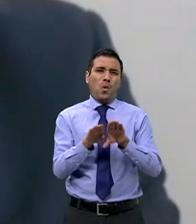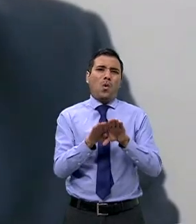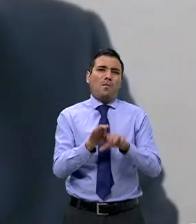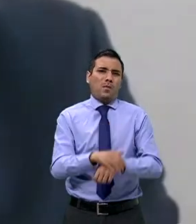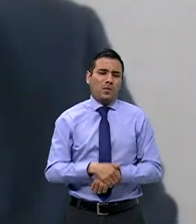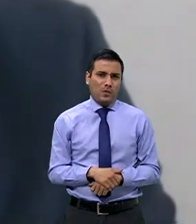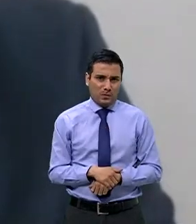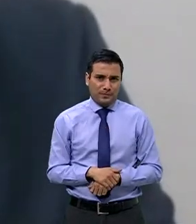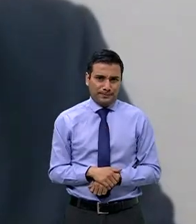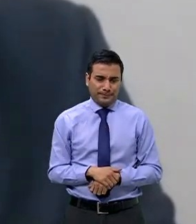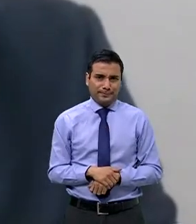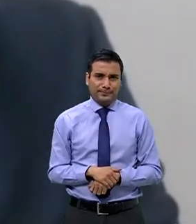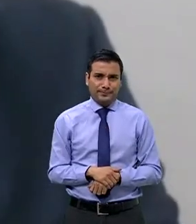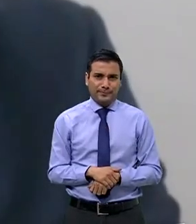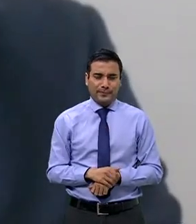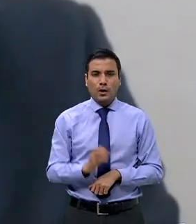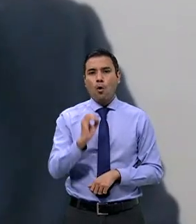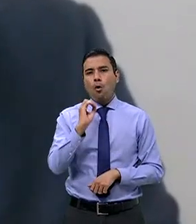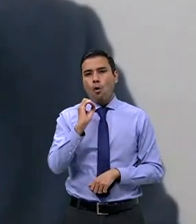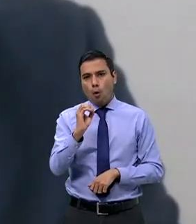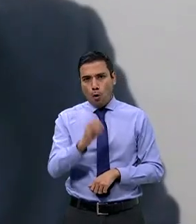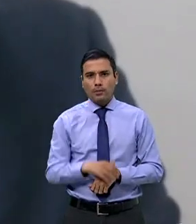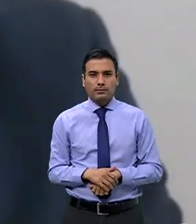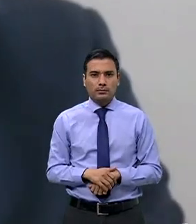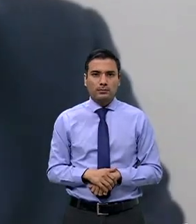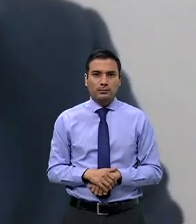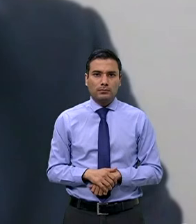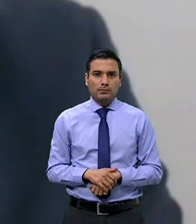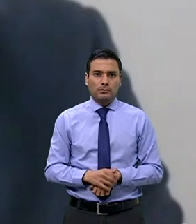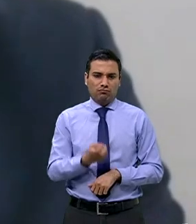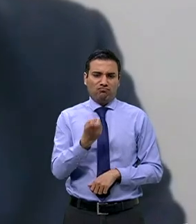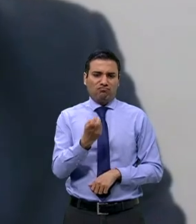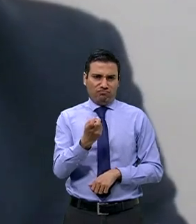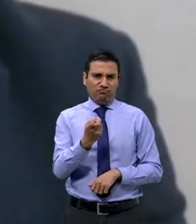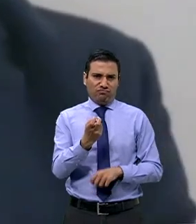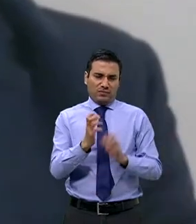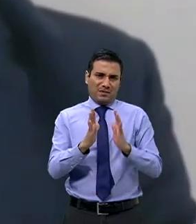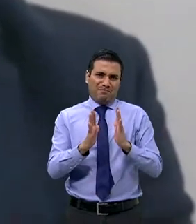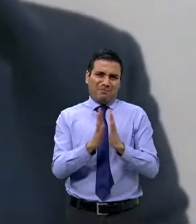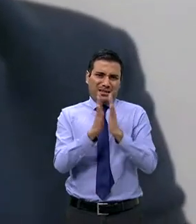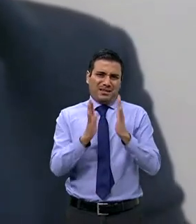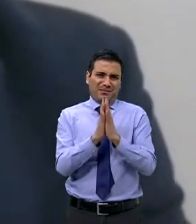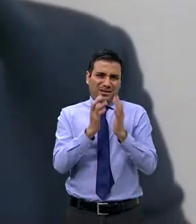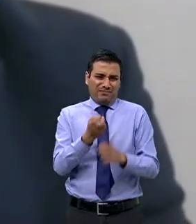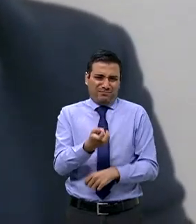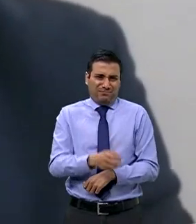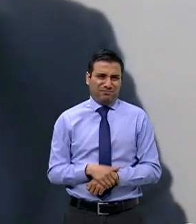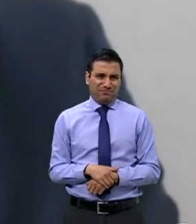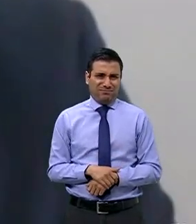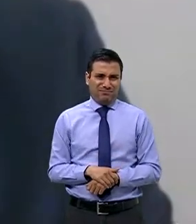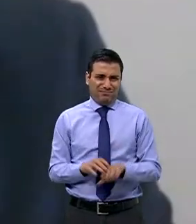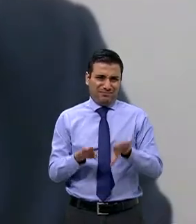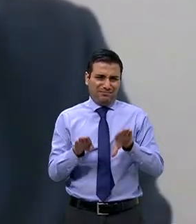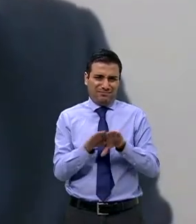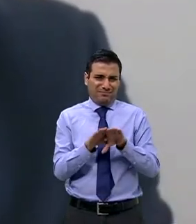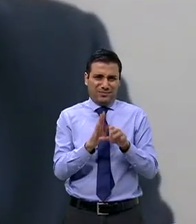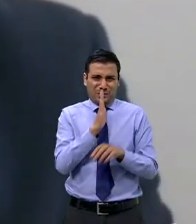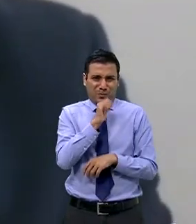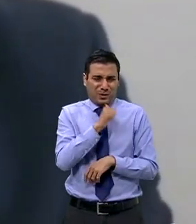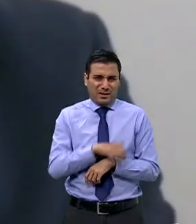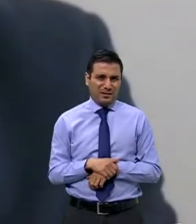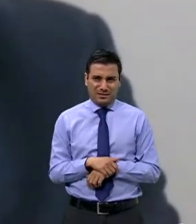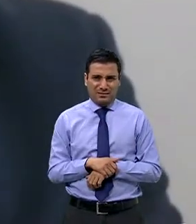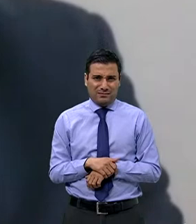lento en un ejercicio participativo de este calado pero no en este porque no nos conviene y